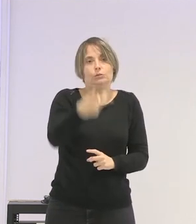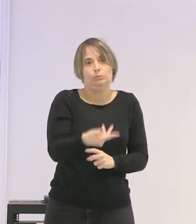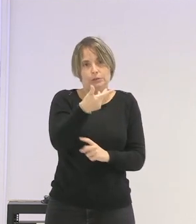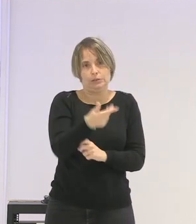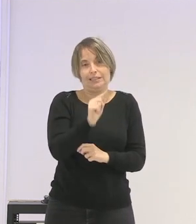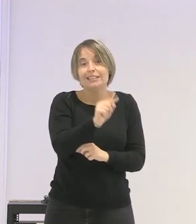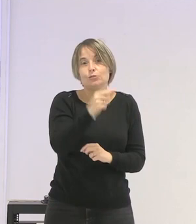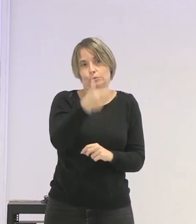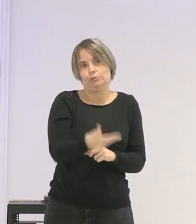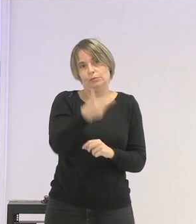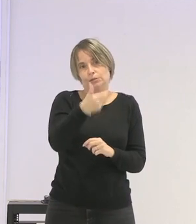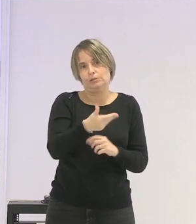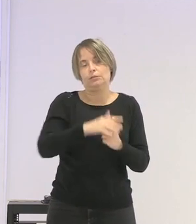importante.